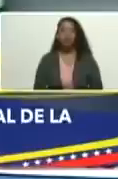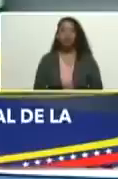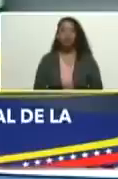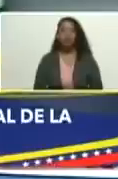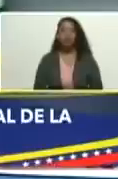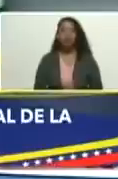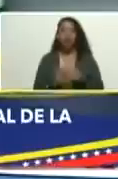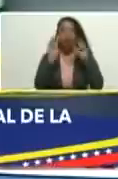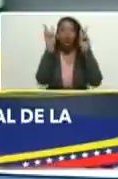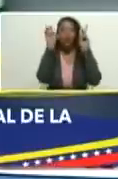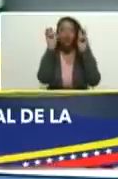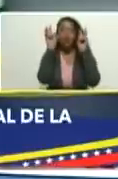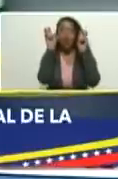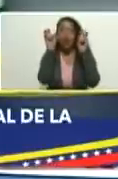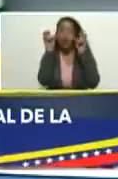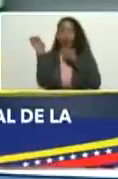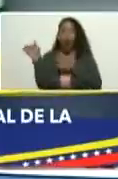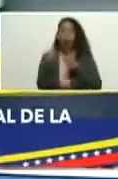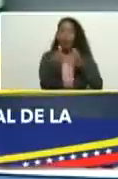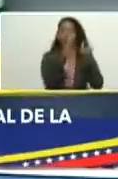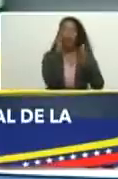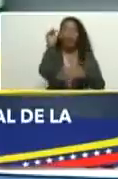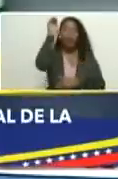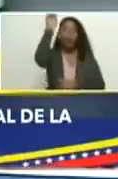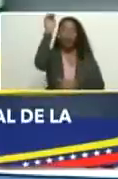los nuevos paradigmas,